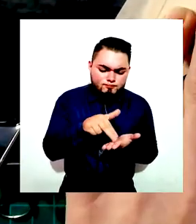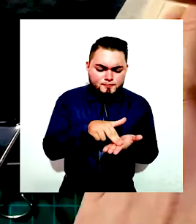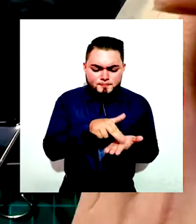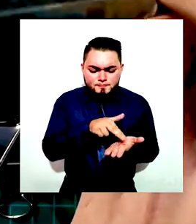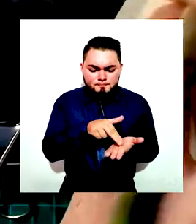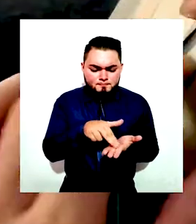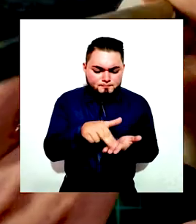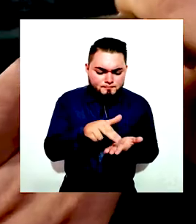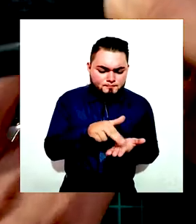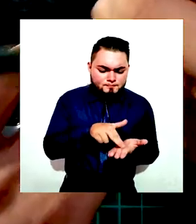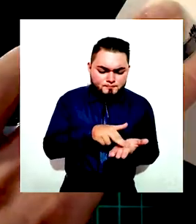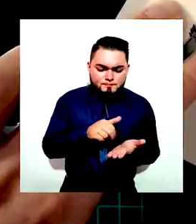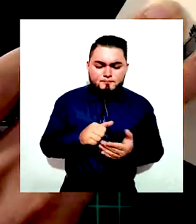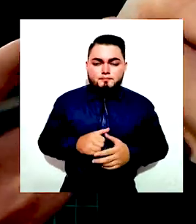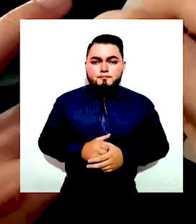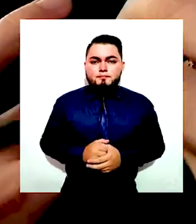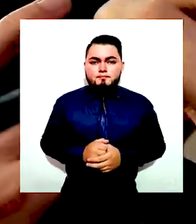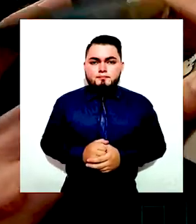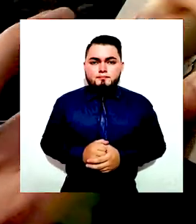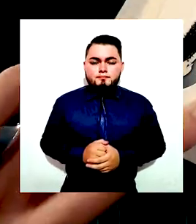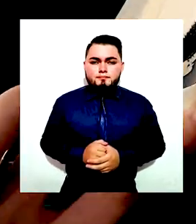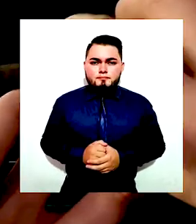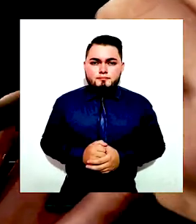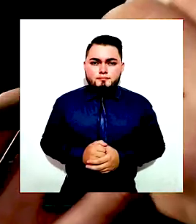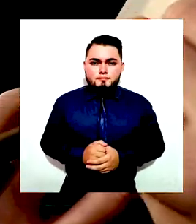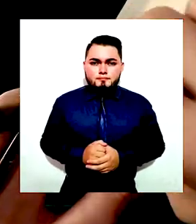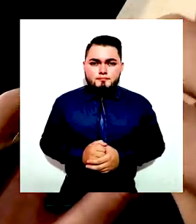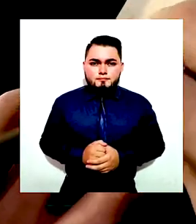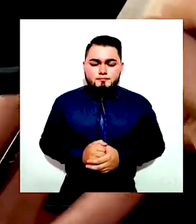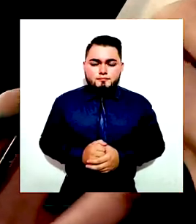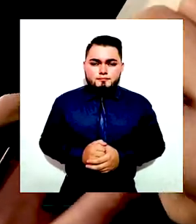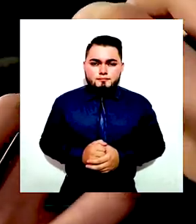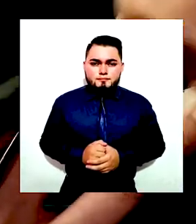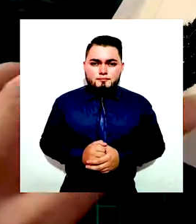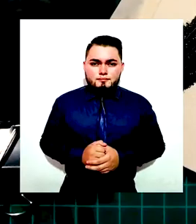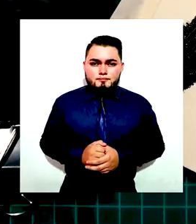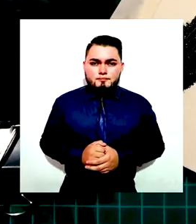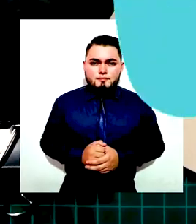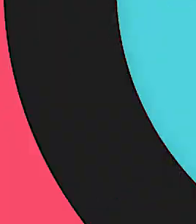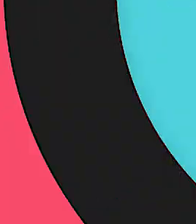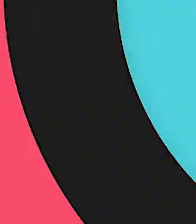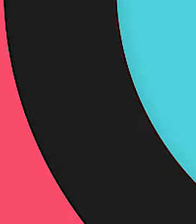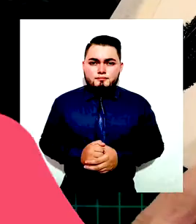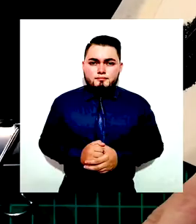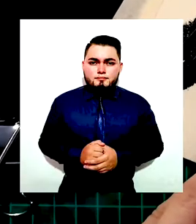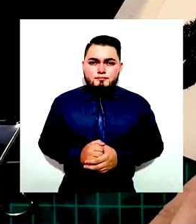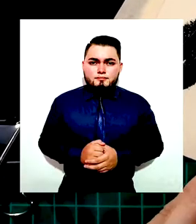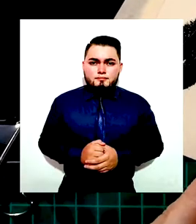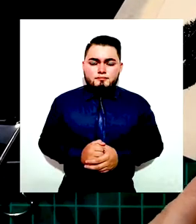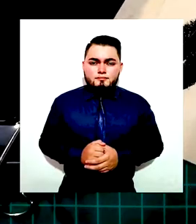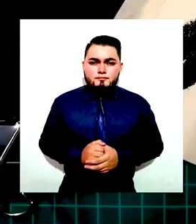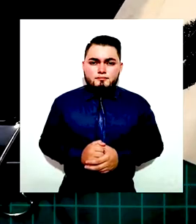Utilizaré un color negro. Con pequeños toques, iré rellenando todos los surcos de la plantilla.